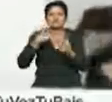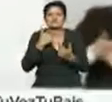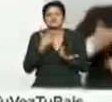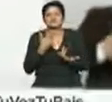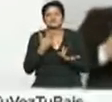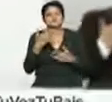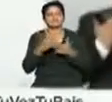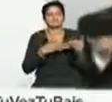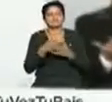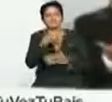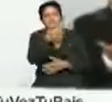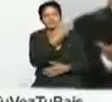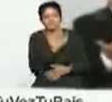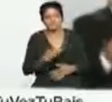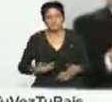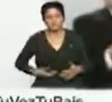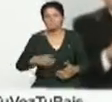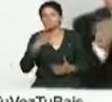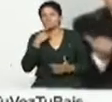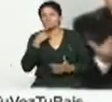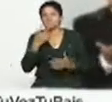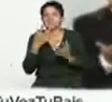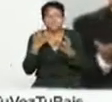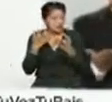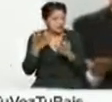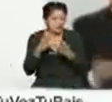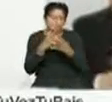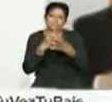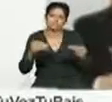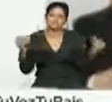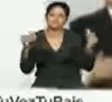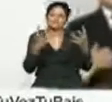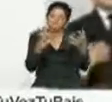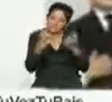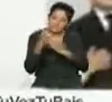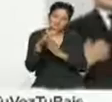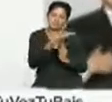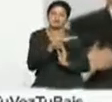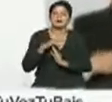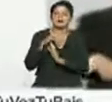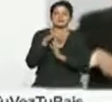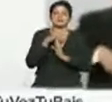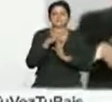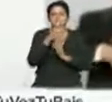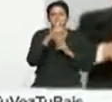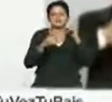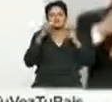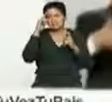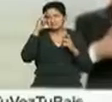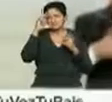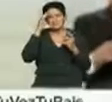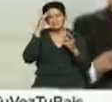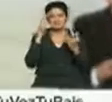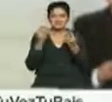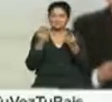ha pedido que encontremos una solución pronta, porque la incertidumbre es enemiga del